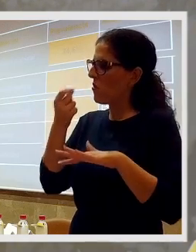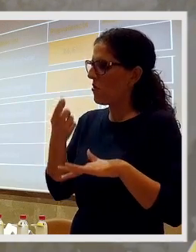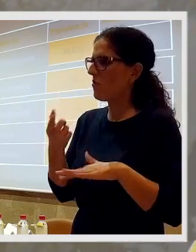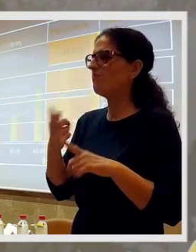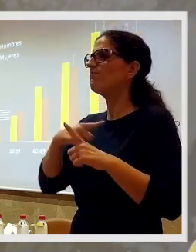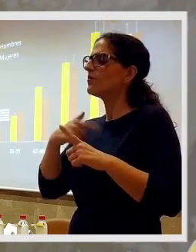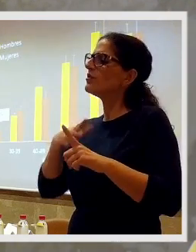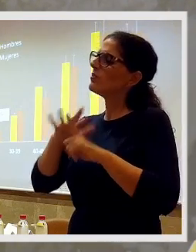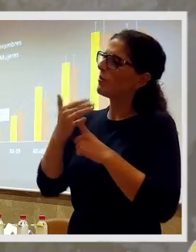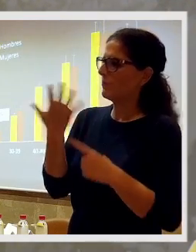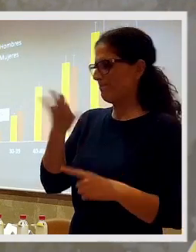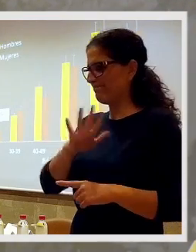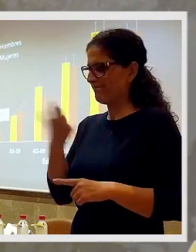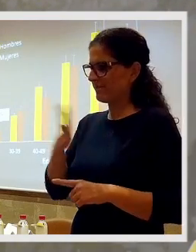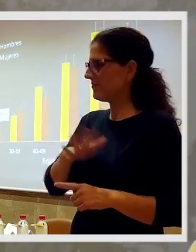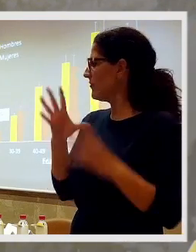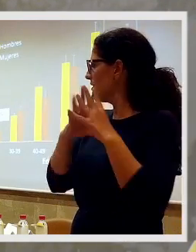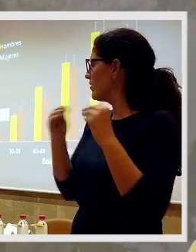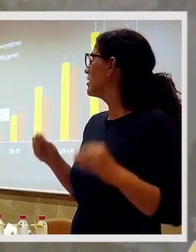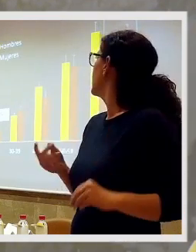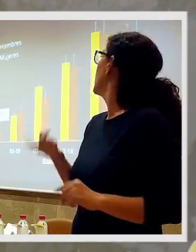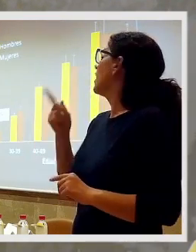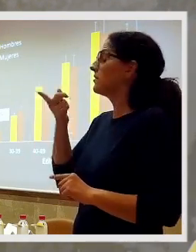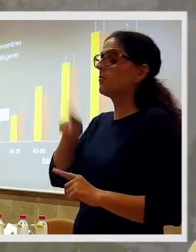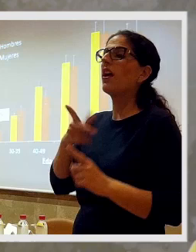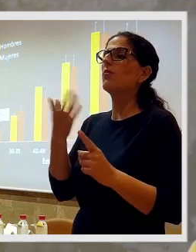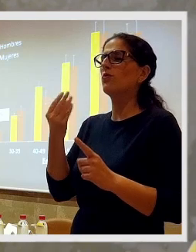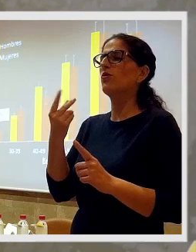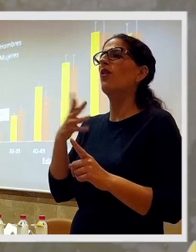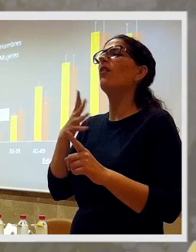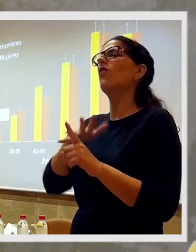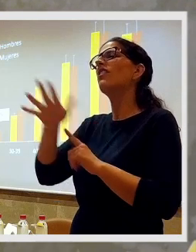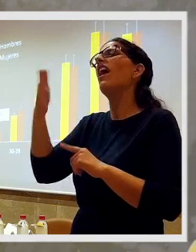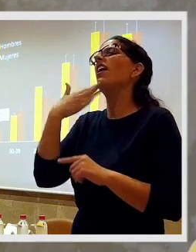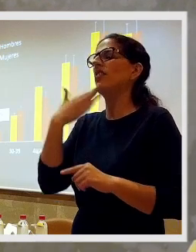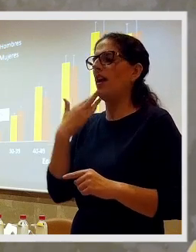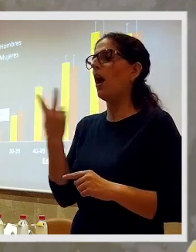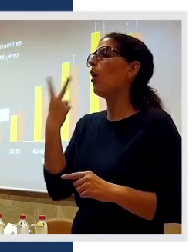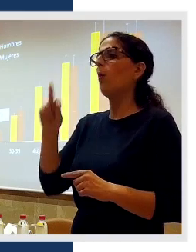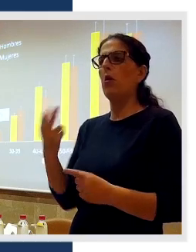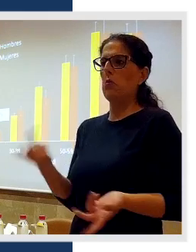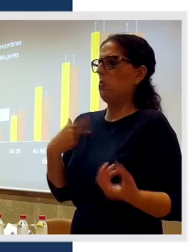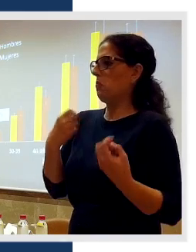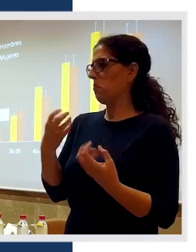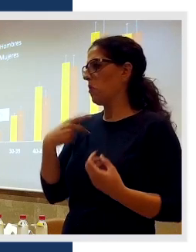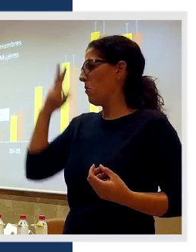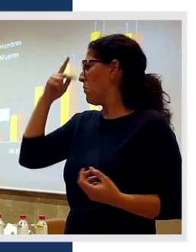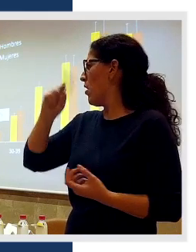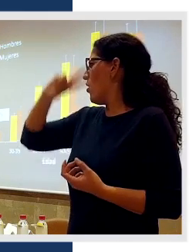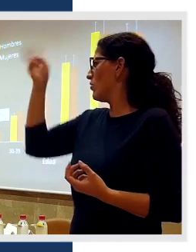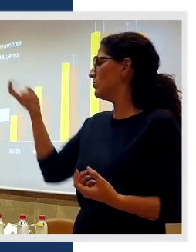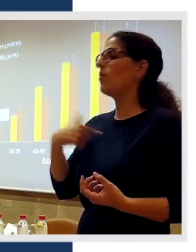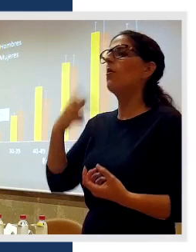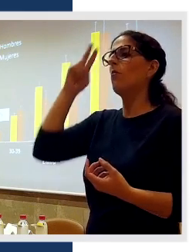bastante delicada. Por supuesto que influye la edad. Lógicamente, a los 20 años todo el mundo está preocupado de